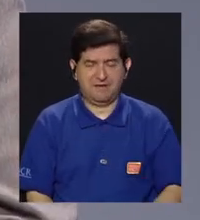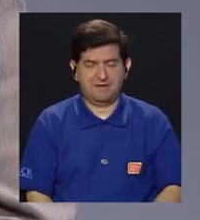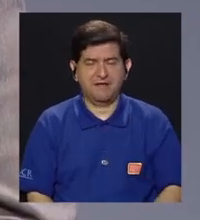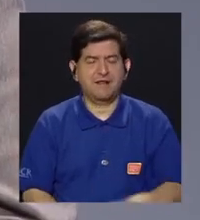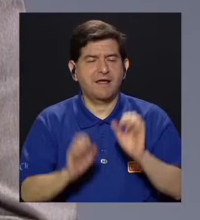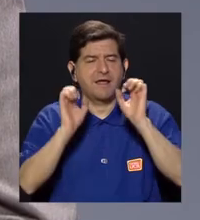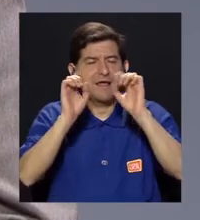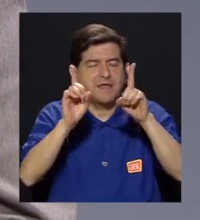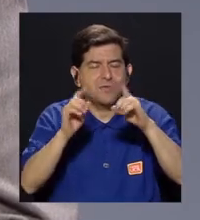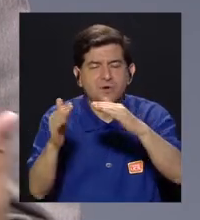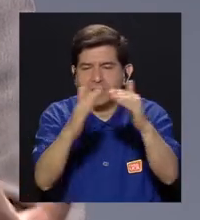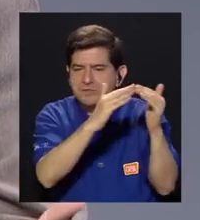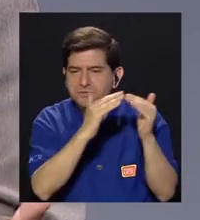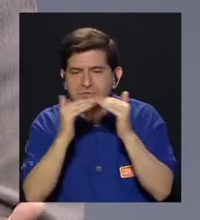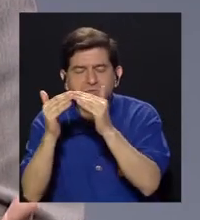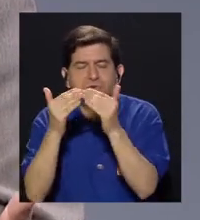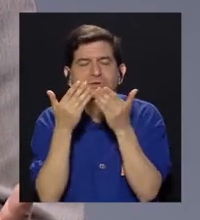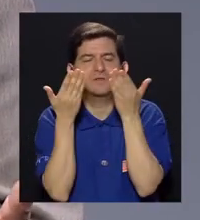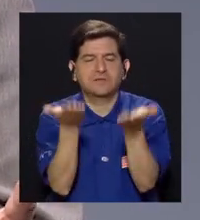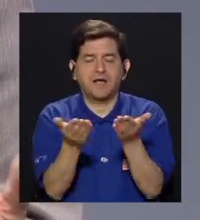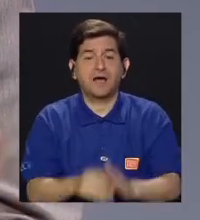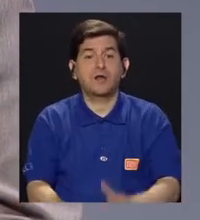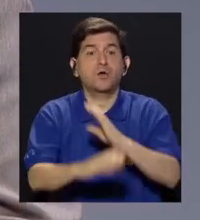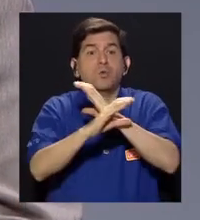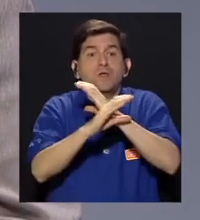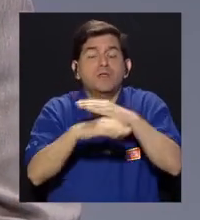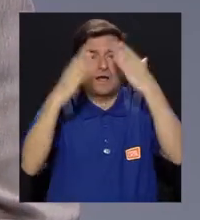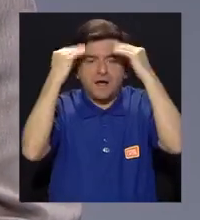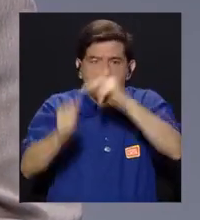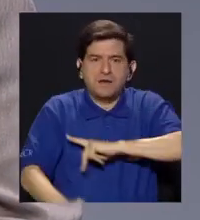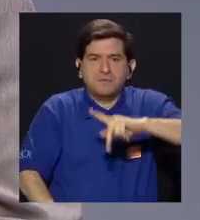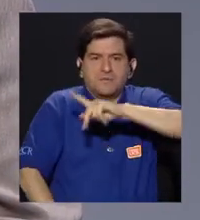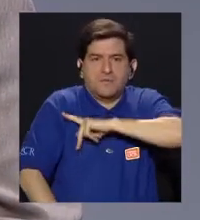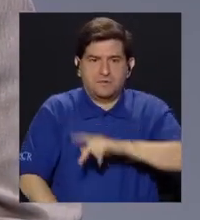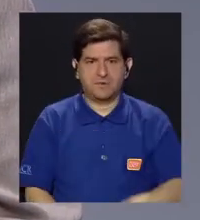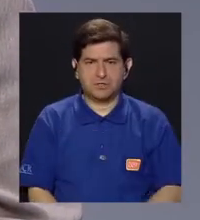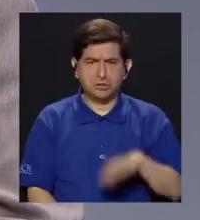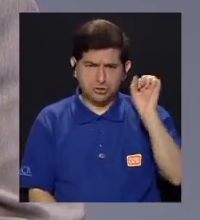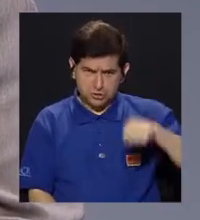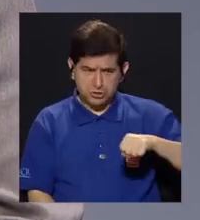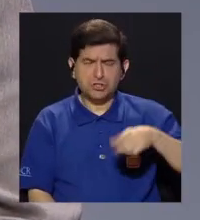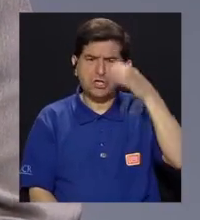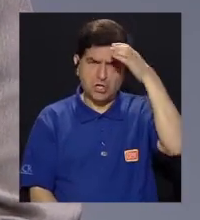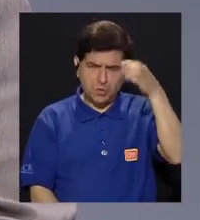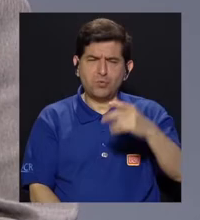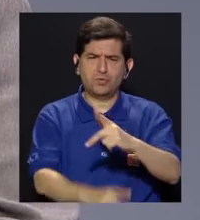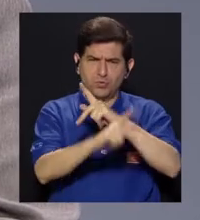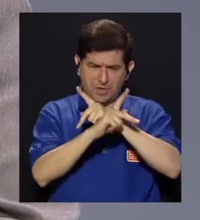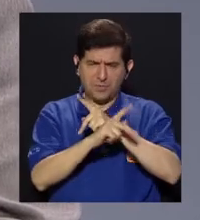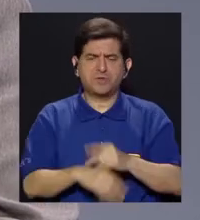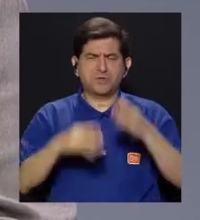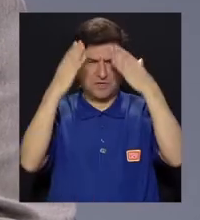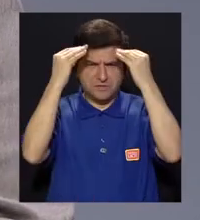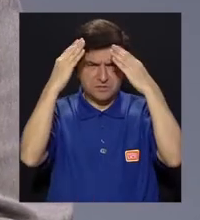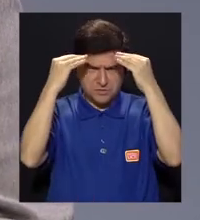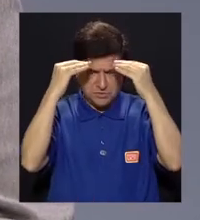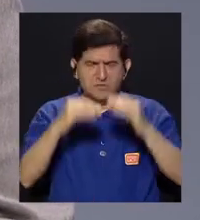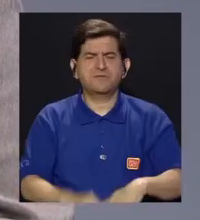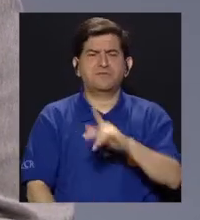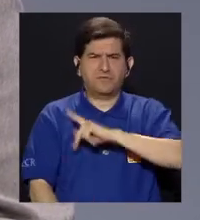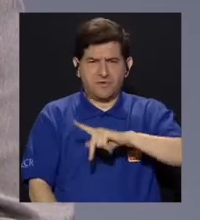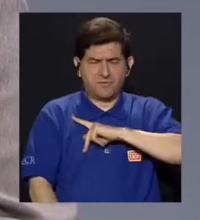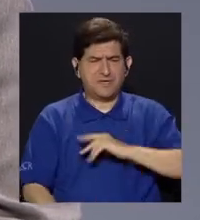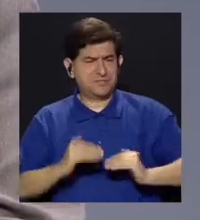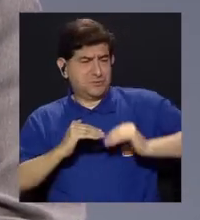que más bien educar a la población para que cuide cada vez más sus datos personales entonces si hace falta una cultura de protección de datos